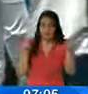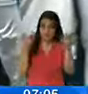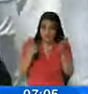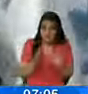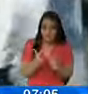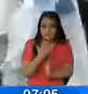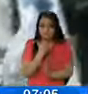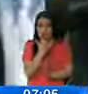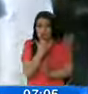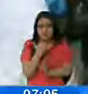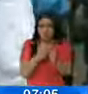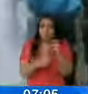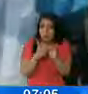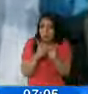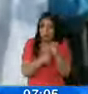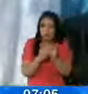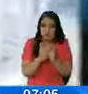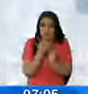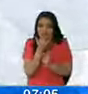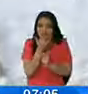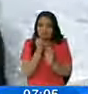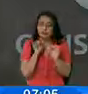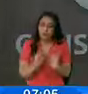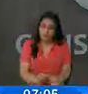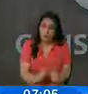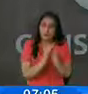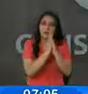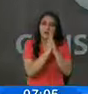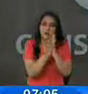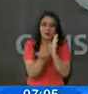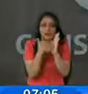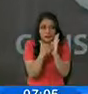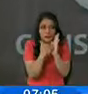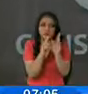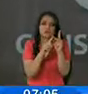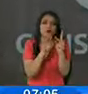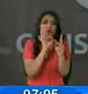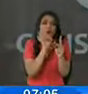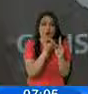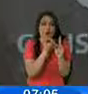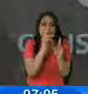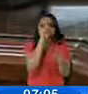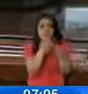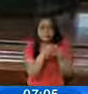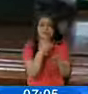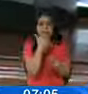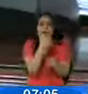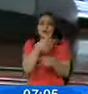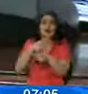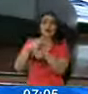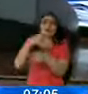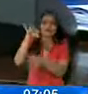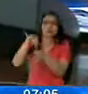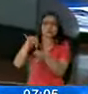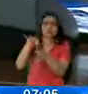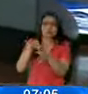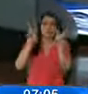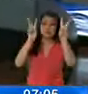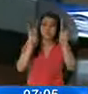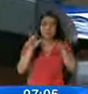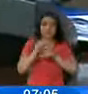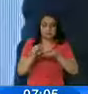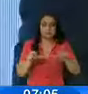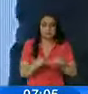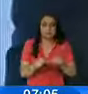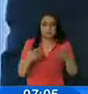existir inconformidad se podrá presentar objeciones o impugnaciones ante el Consejo Nacional electoral esto en el área